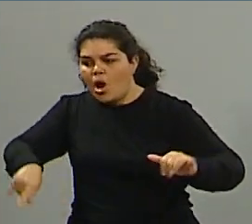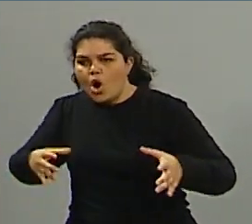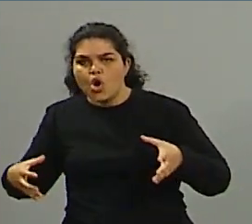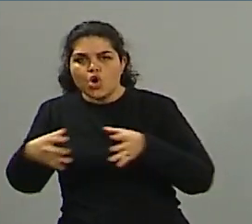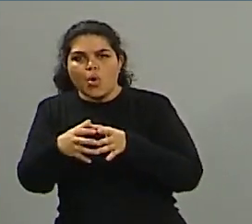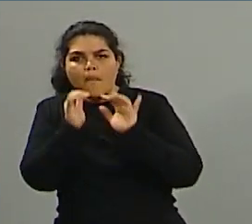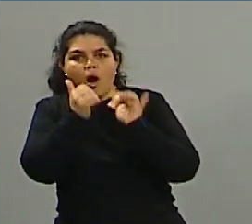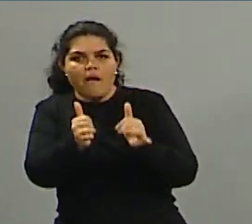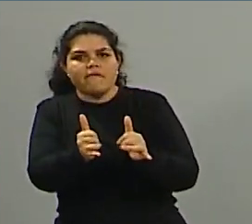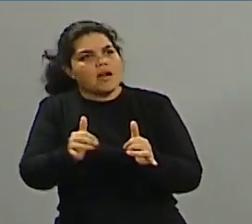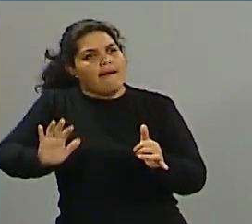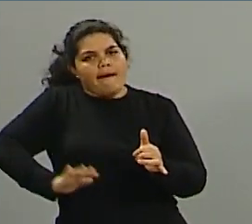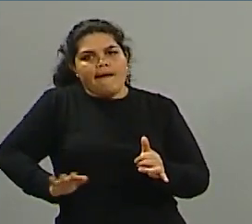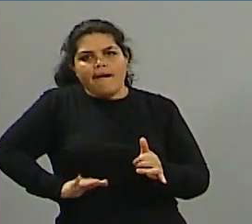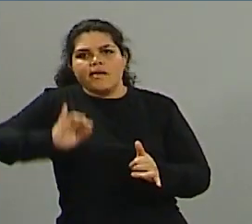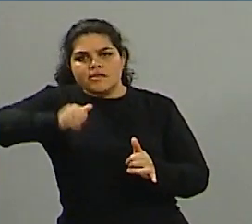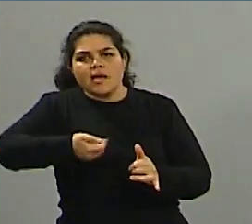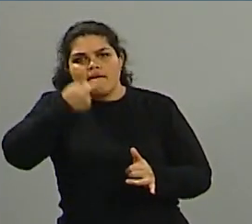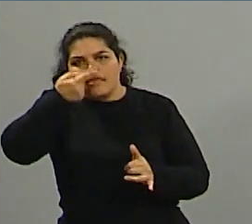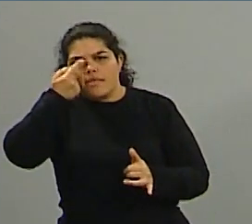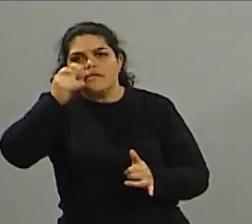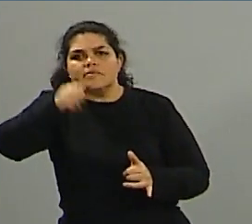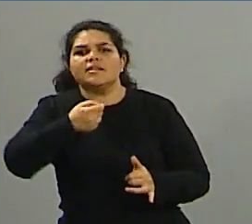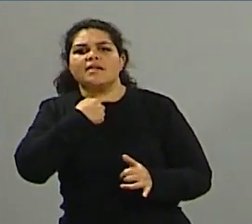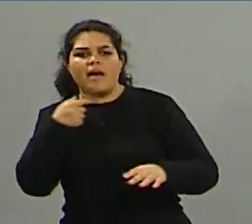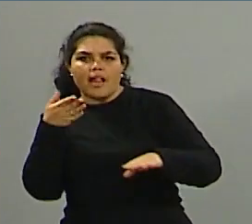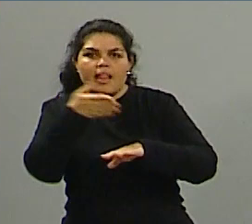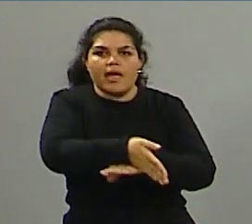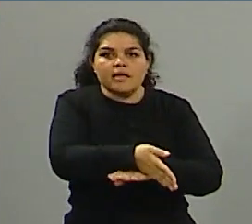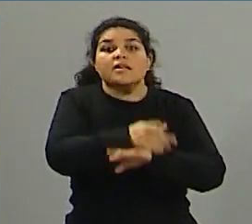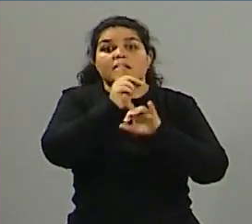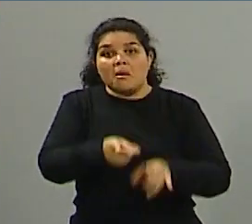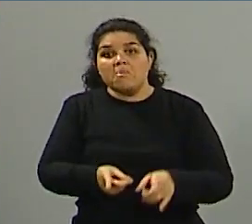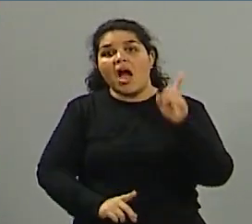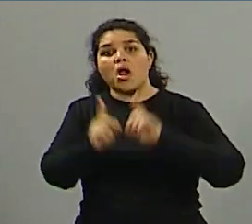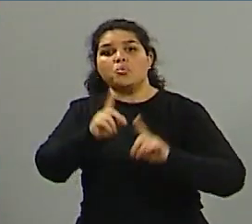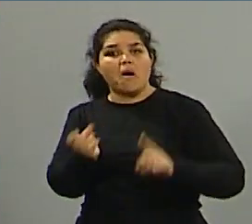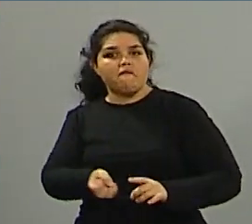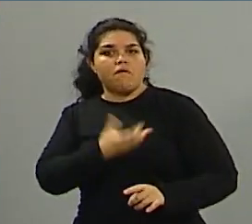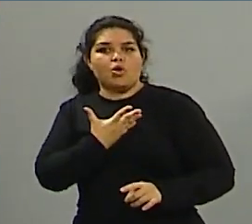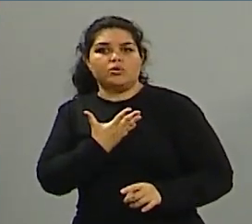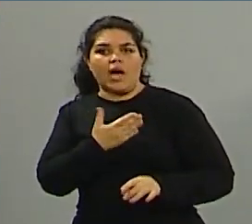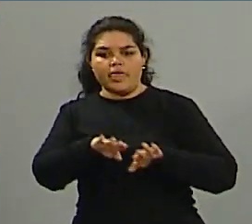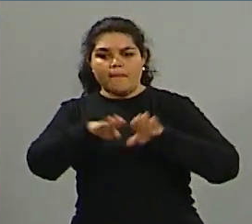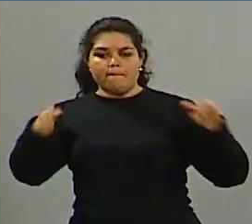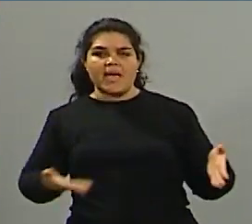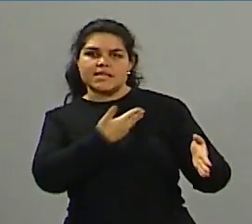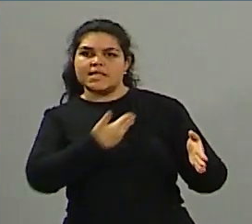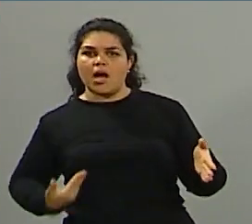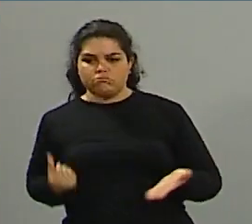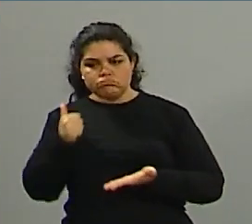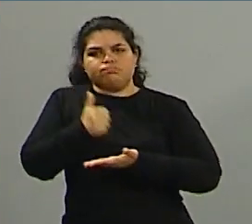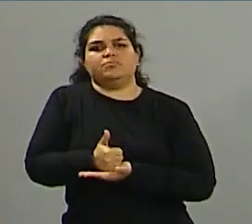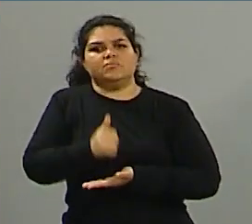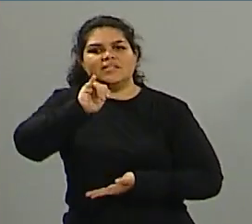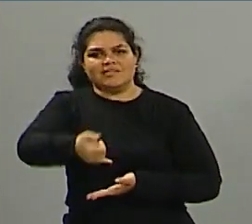por ejemplo. Sí, los jóvenes hoy actúan por motivación. Ellos, si encuentran la motivación en algo,